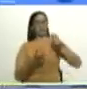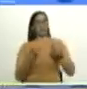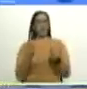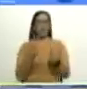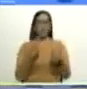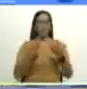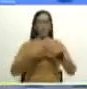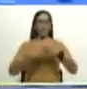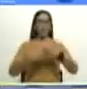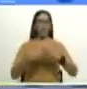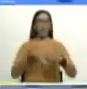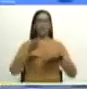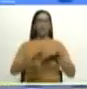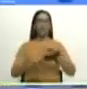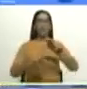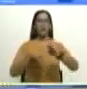piano.